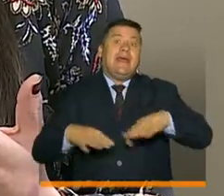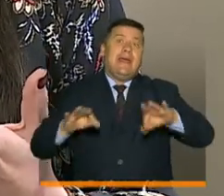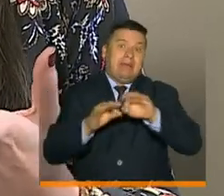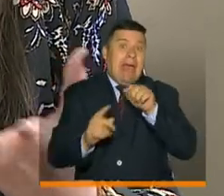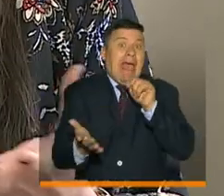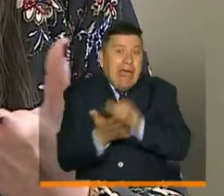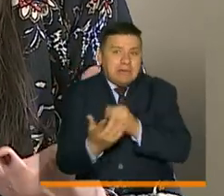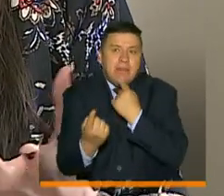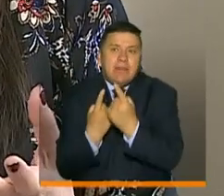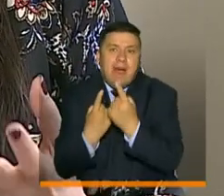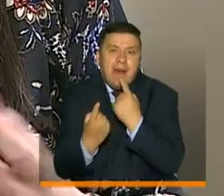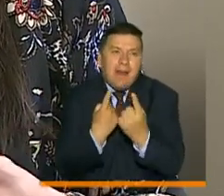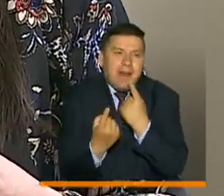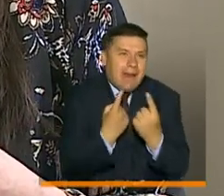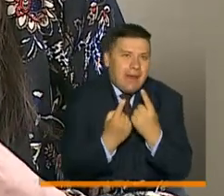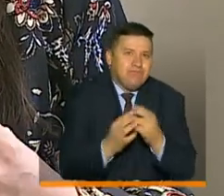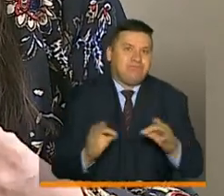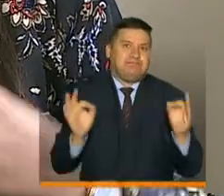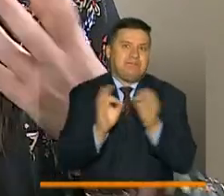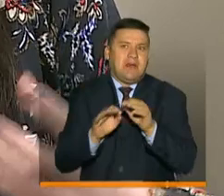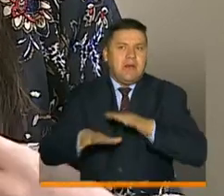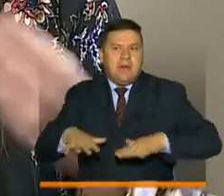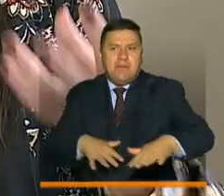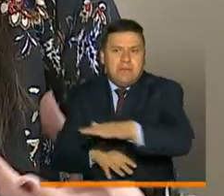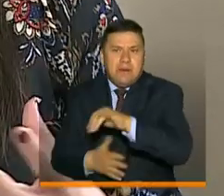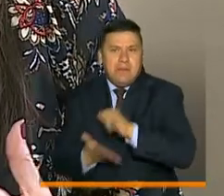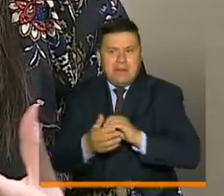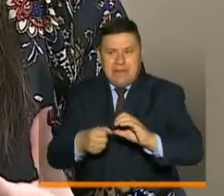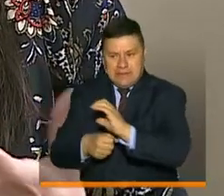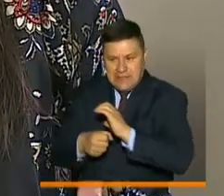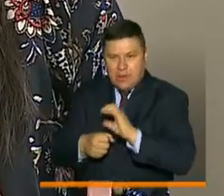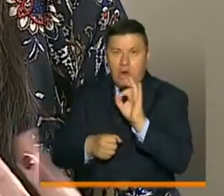con la entidad territorial, para revisar incluso por sectores de la misma